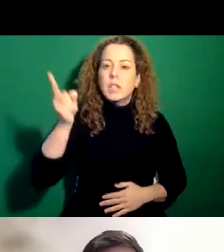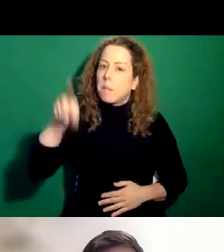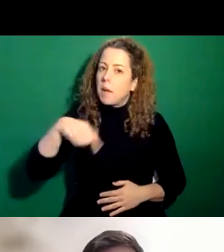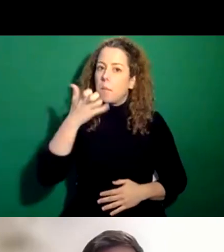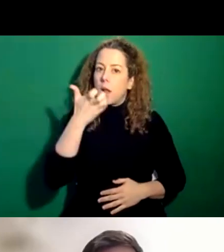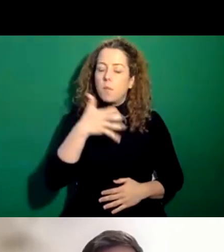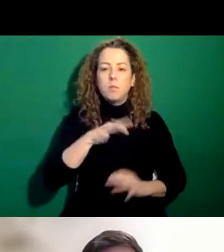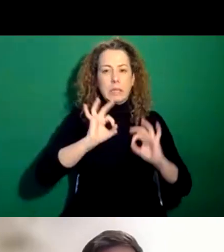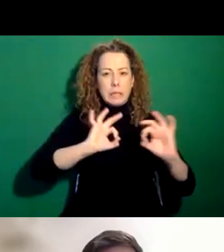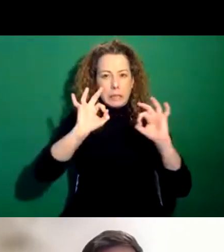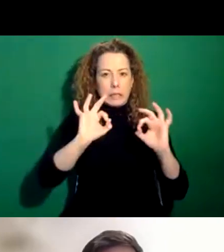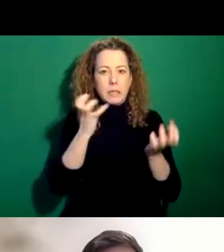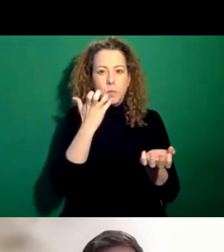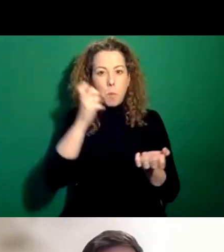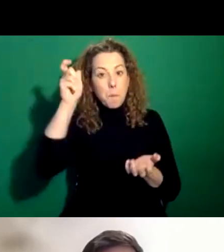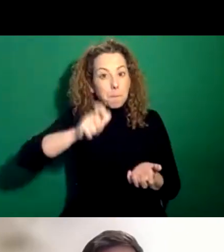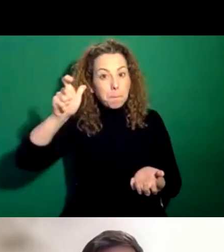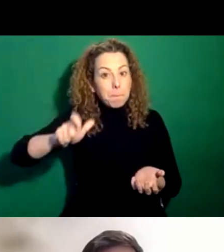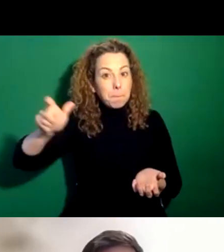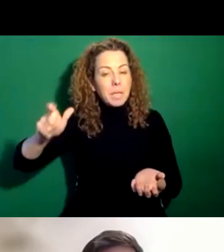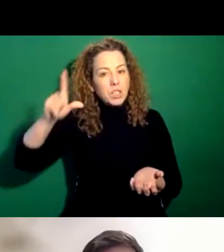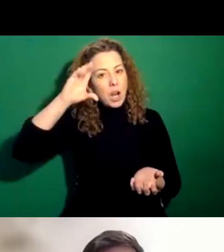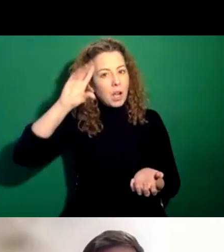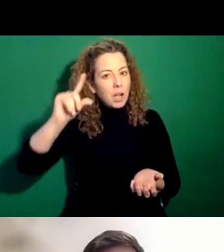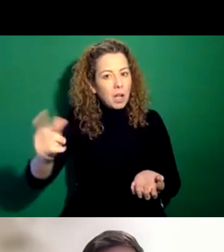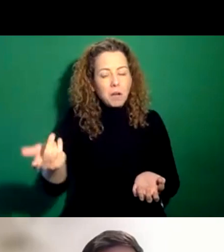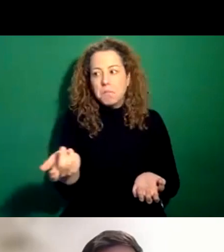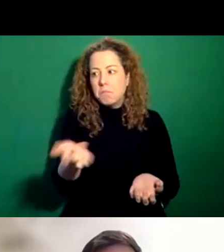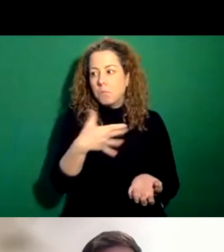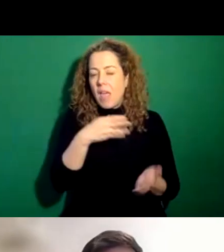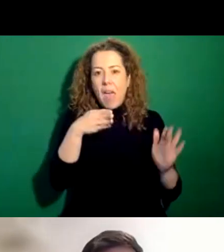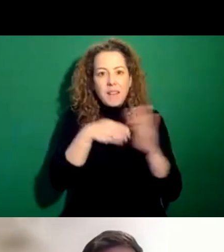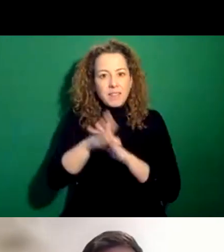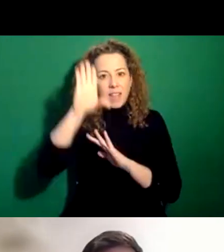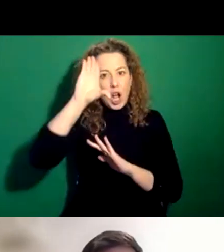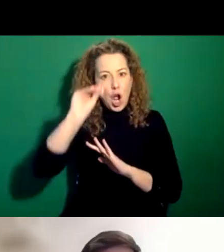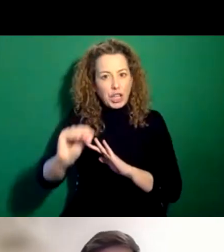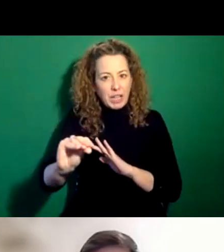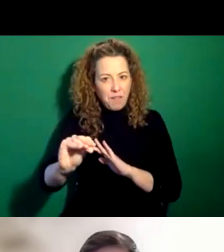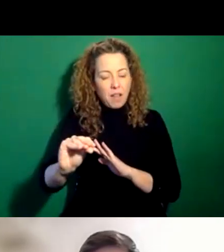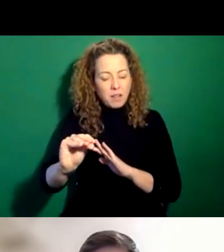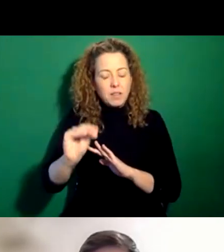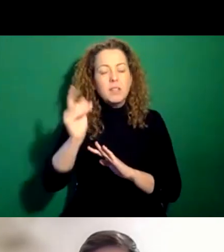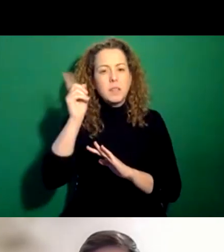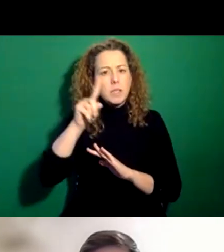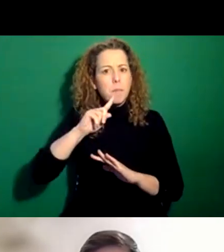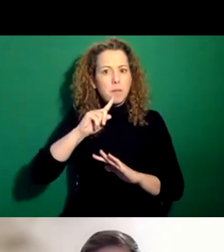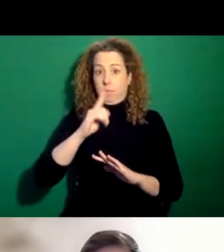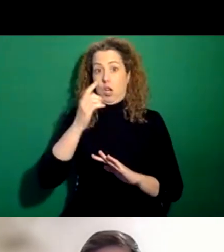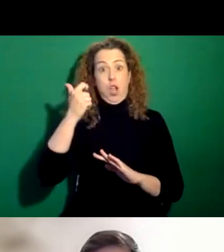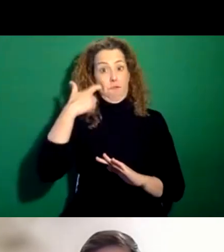hablando concretamente y sobre todo para personas con deterioros cognitivos, estamos hablando de accesibilidad cognitiva y todavía es un gran